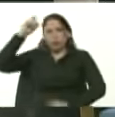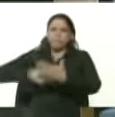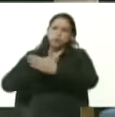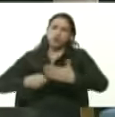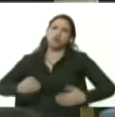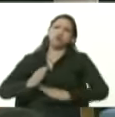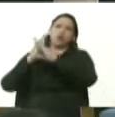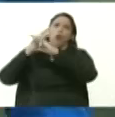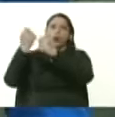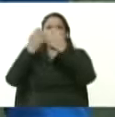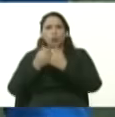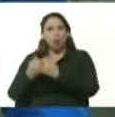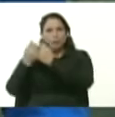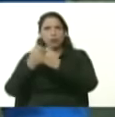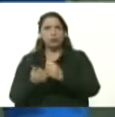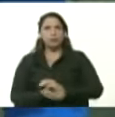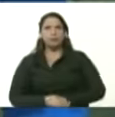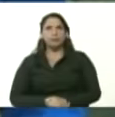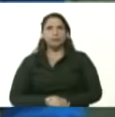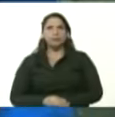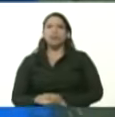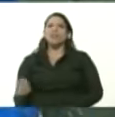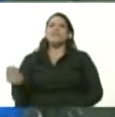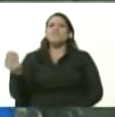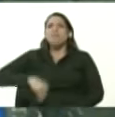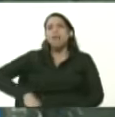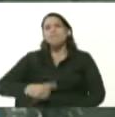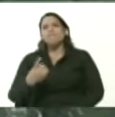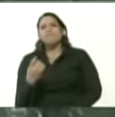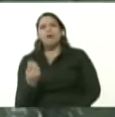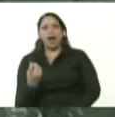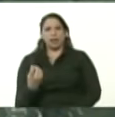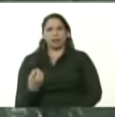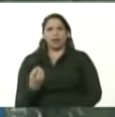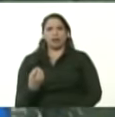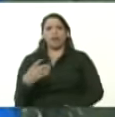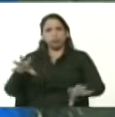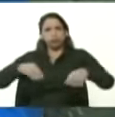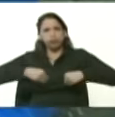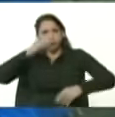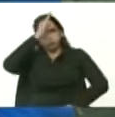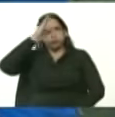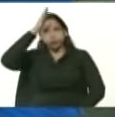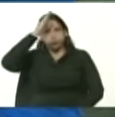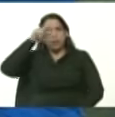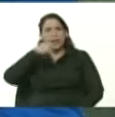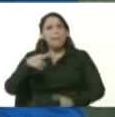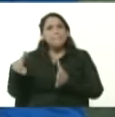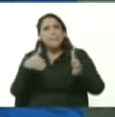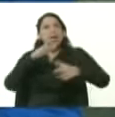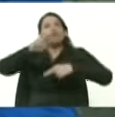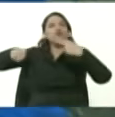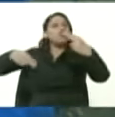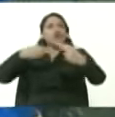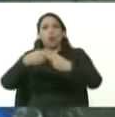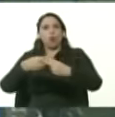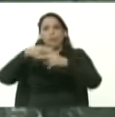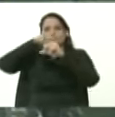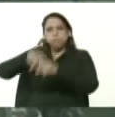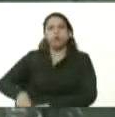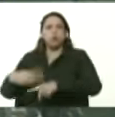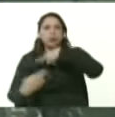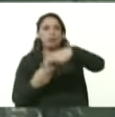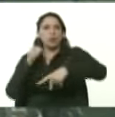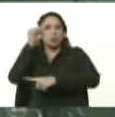económico. ¿Qué más falta para que tomen conciencia de que por esa vía jamás derrotarán a la